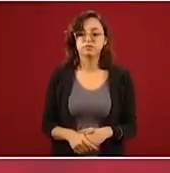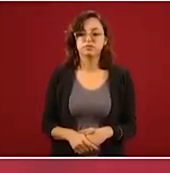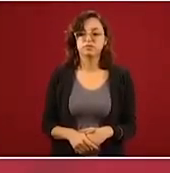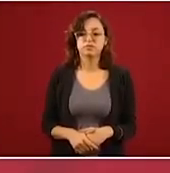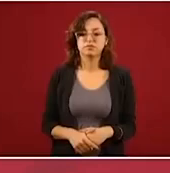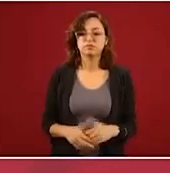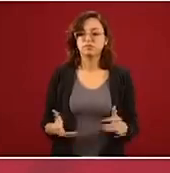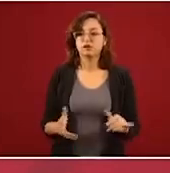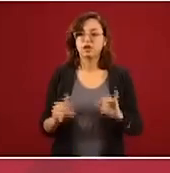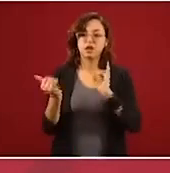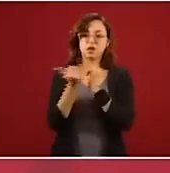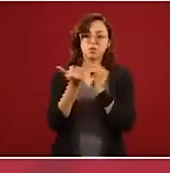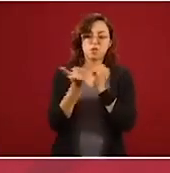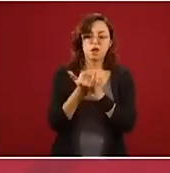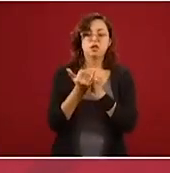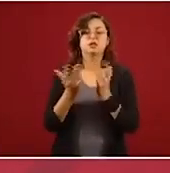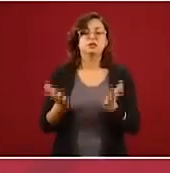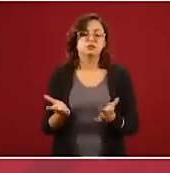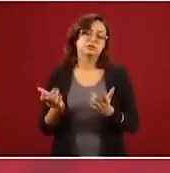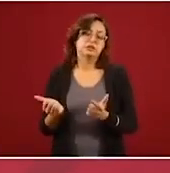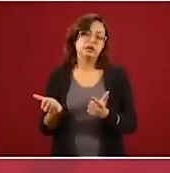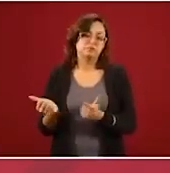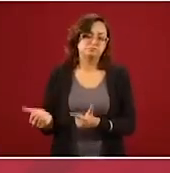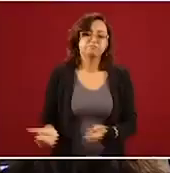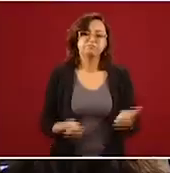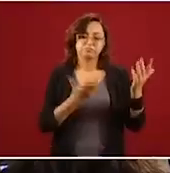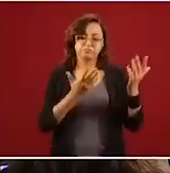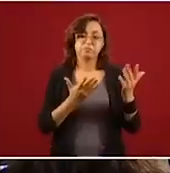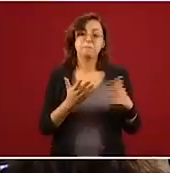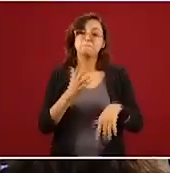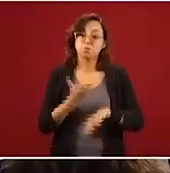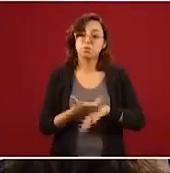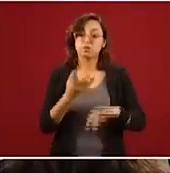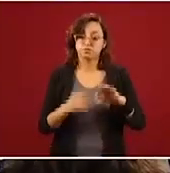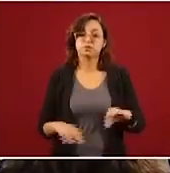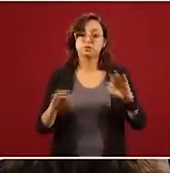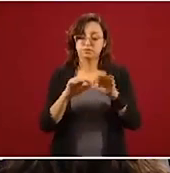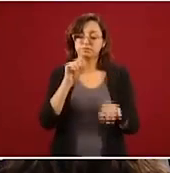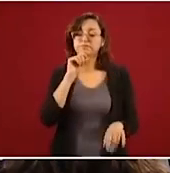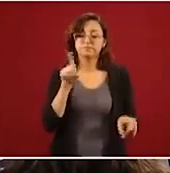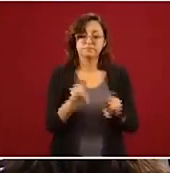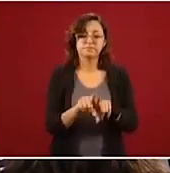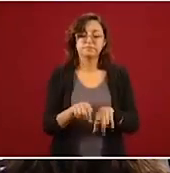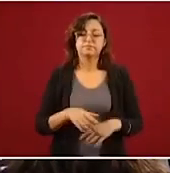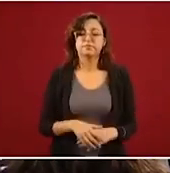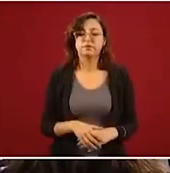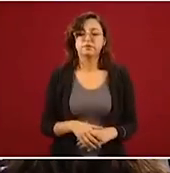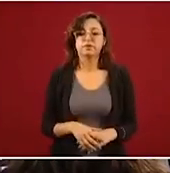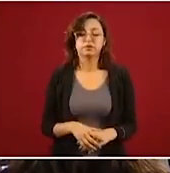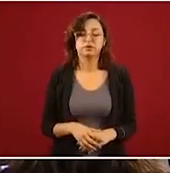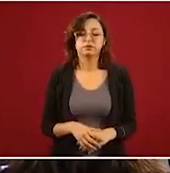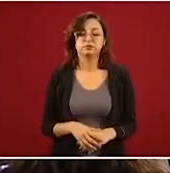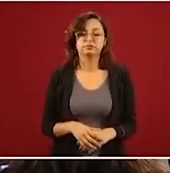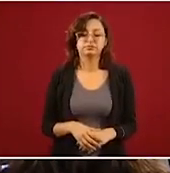del lado de las exportaciones también sigue siendo nuestro principal mercado. Ahora, puede ser que alguna